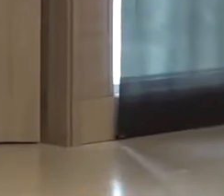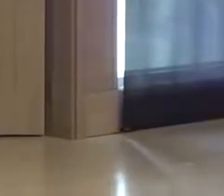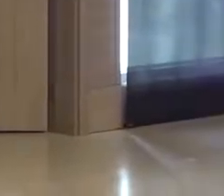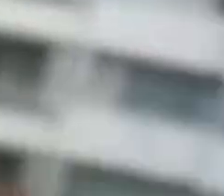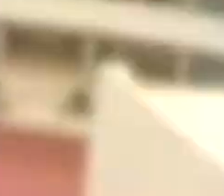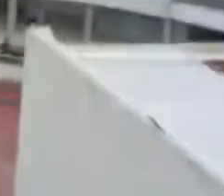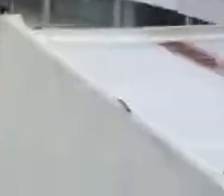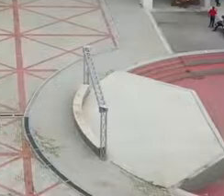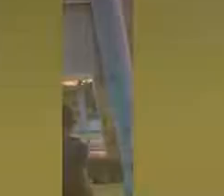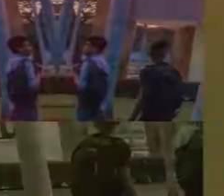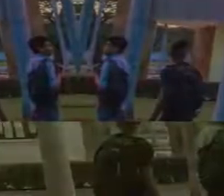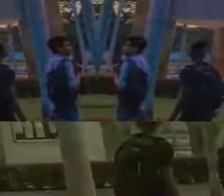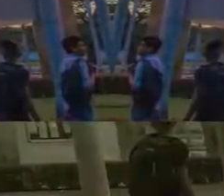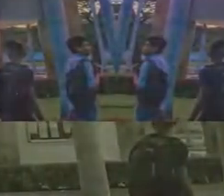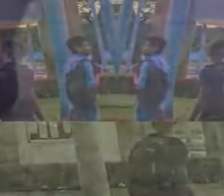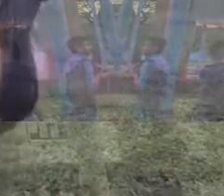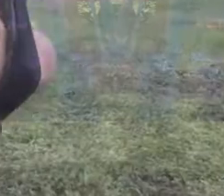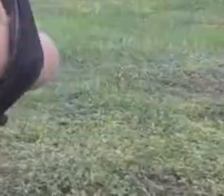ah